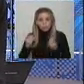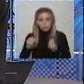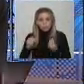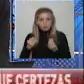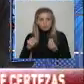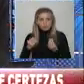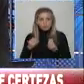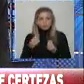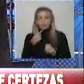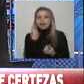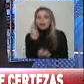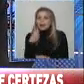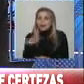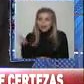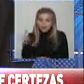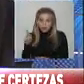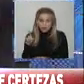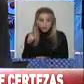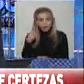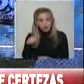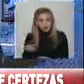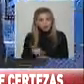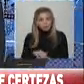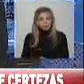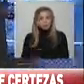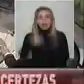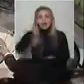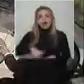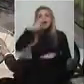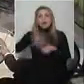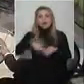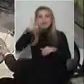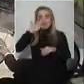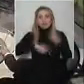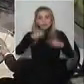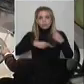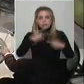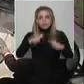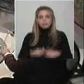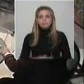No es una tontería menor. Vamos a verlo después del corte, no se vayan. Los precios de amor.